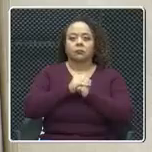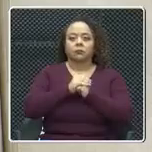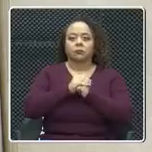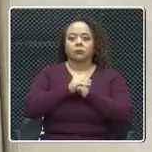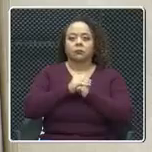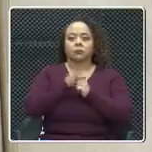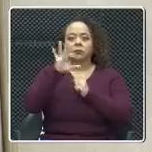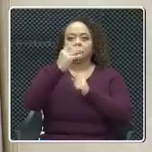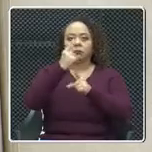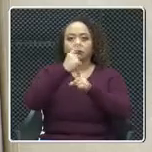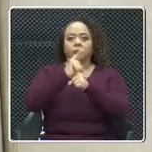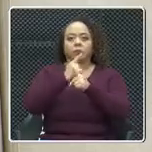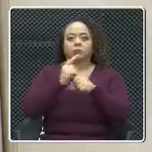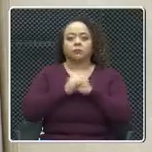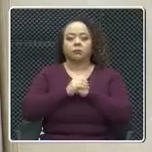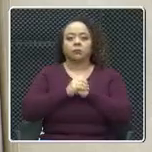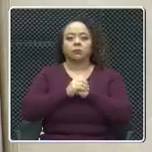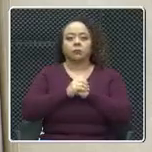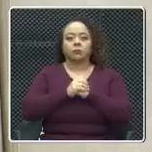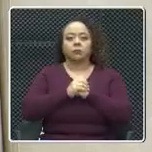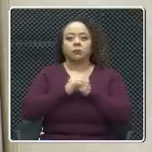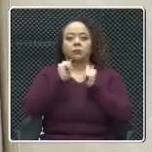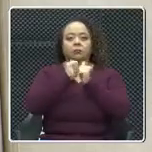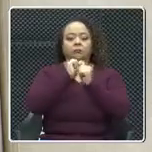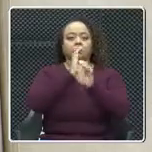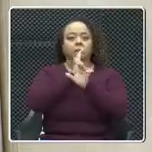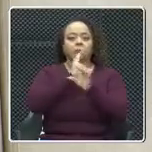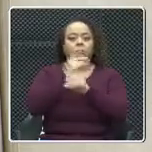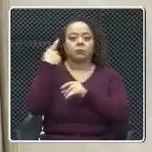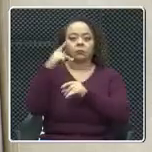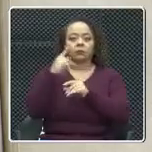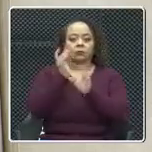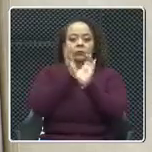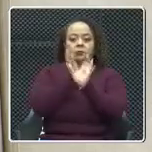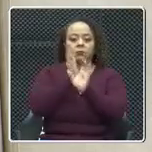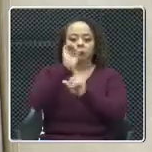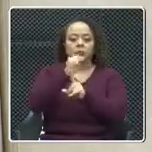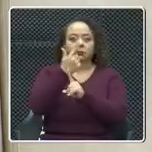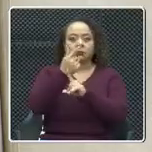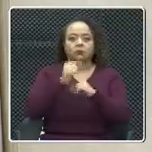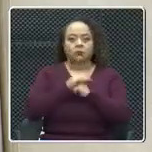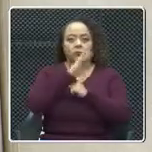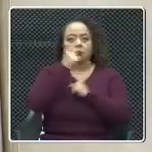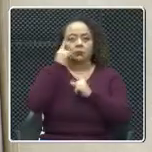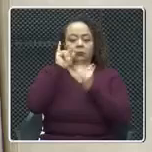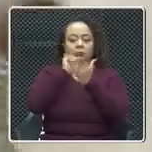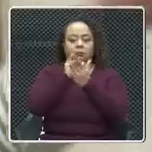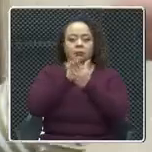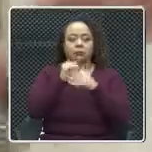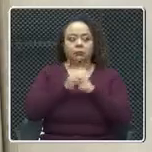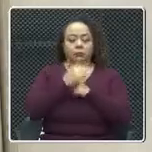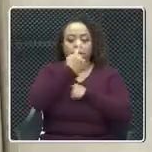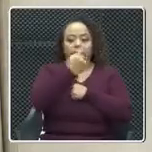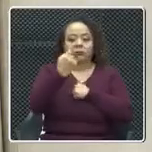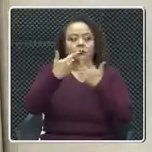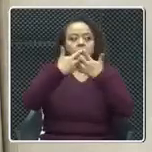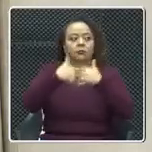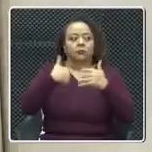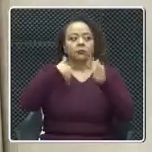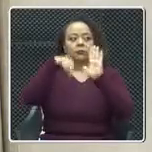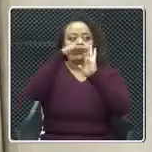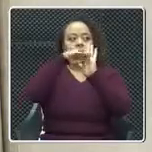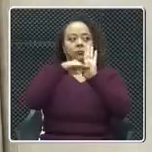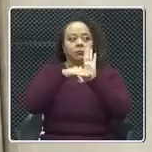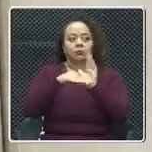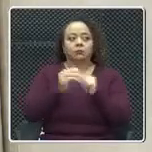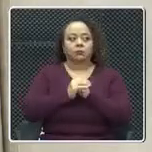es con el amparo del riesgo psicosocial y para eso cada empresa tendrá su protocolo de